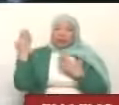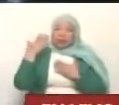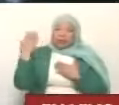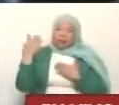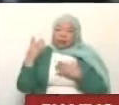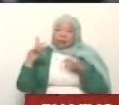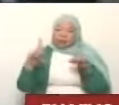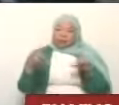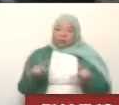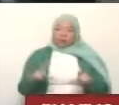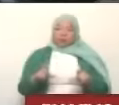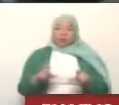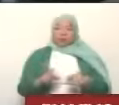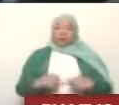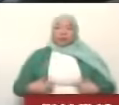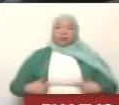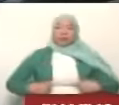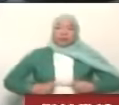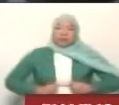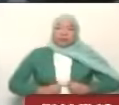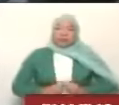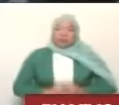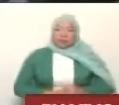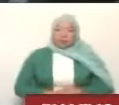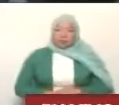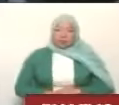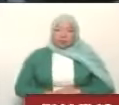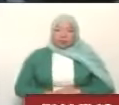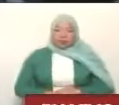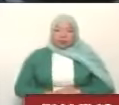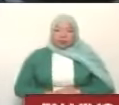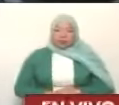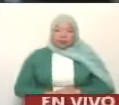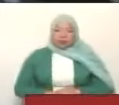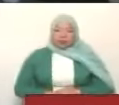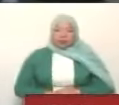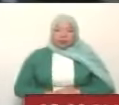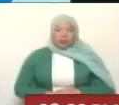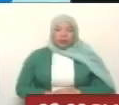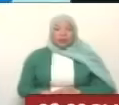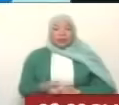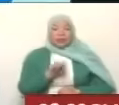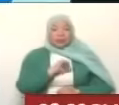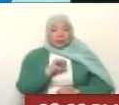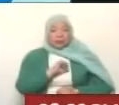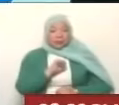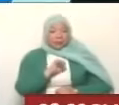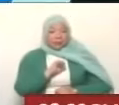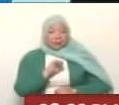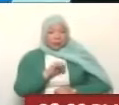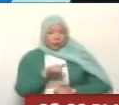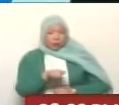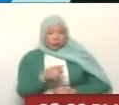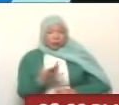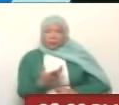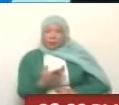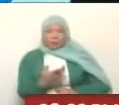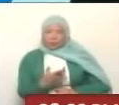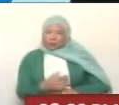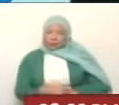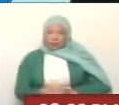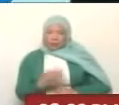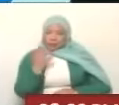poner. ¿Qué? La encuesta, ¿no? Para leerla también, es muy importante. No me pongo nervioso, vale, di, ¿qué? Póngalo allí. Ajá, ahí dice,